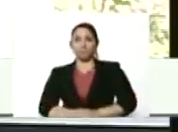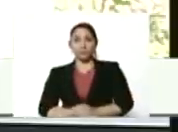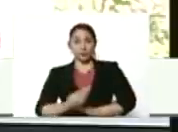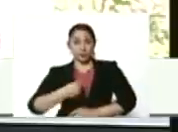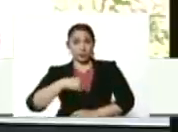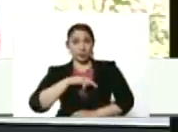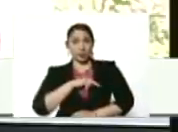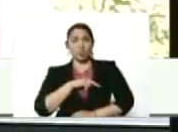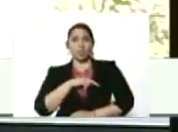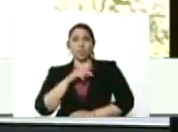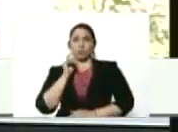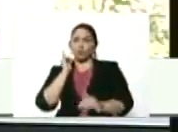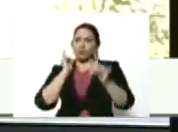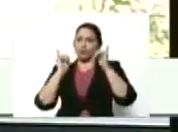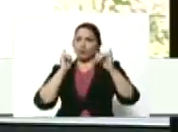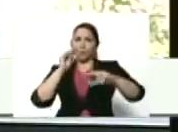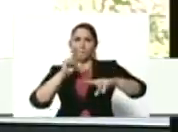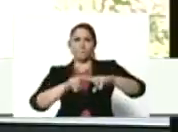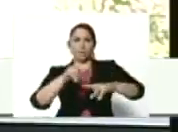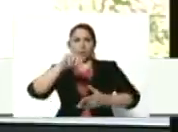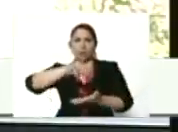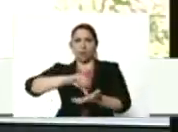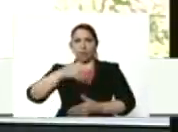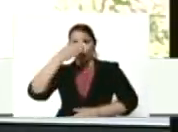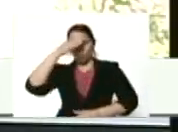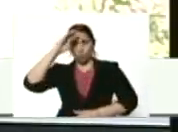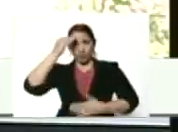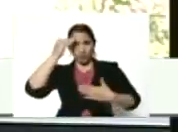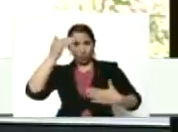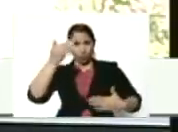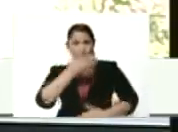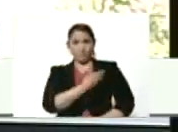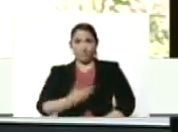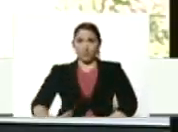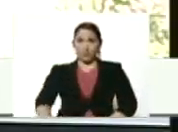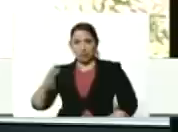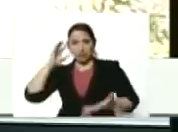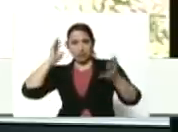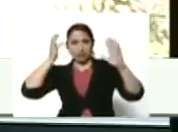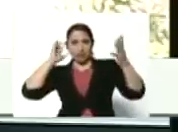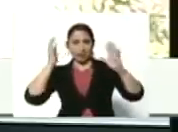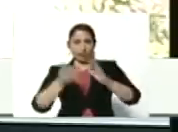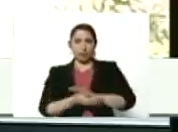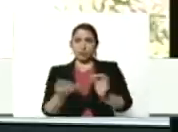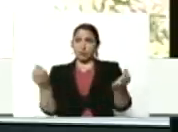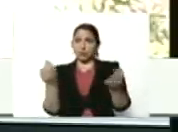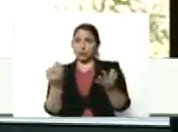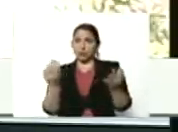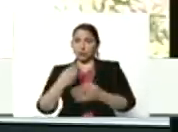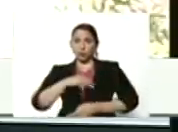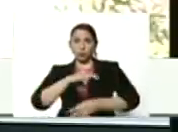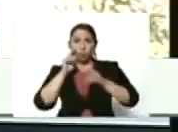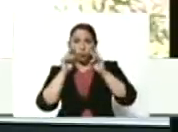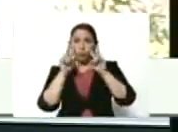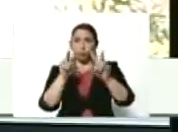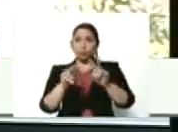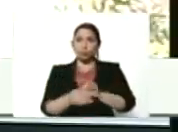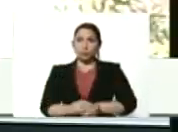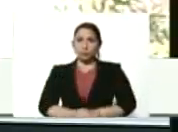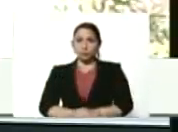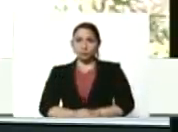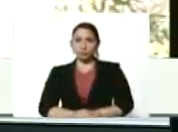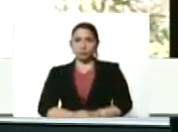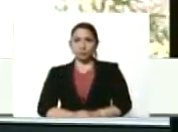Estaremos, y de la rumba allá en La Habana. Nuestro saludo al presidente Díaz-Canel. Siempre lo vemos, bueno,